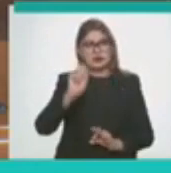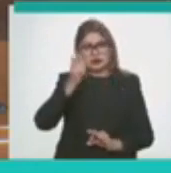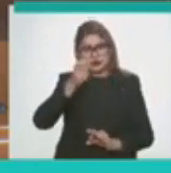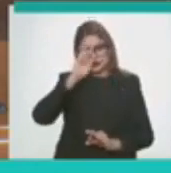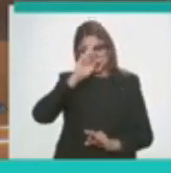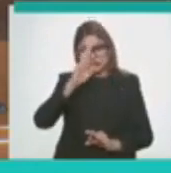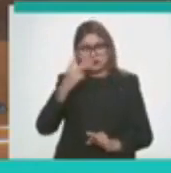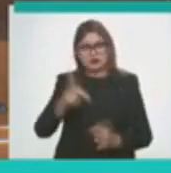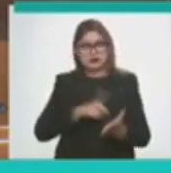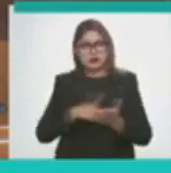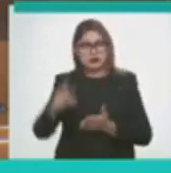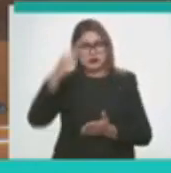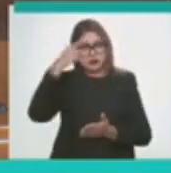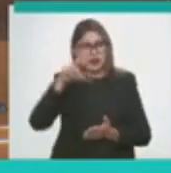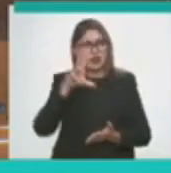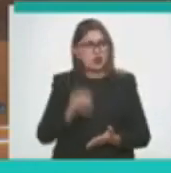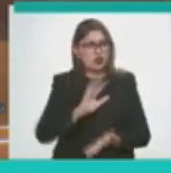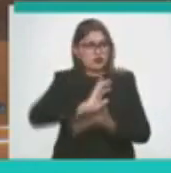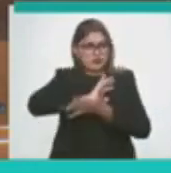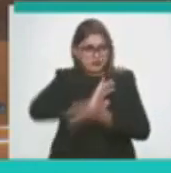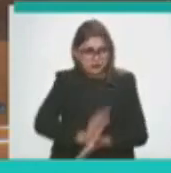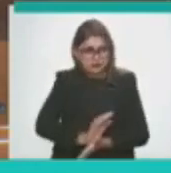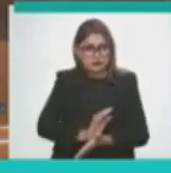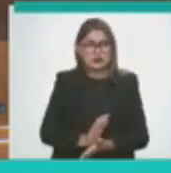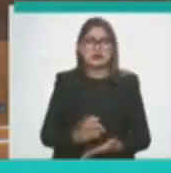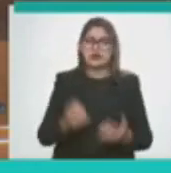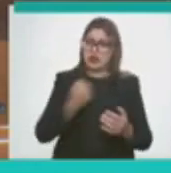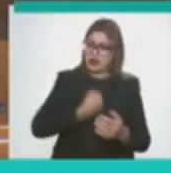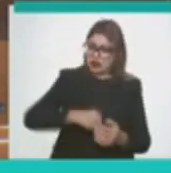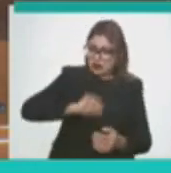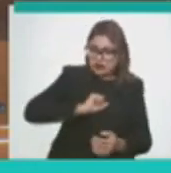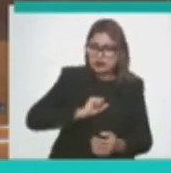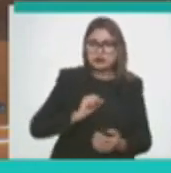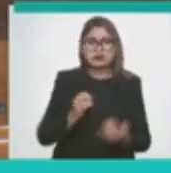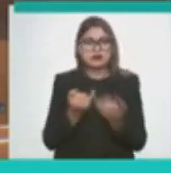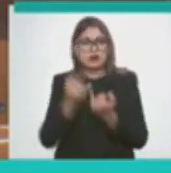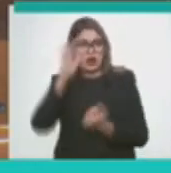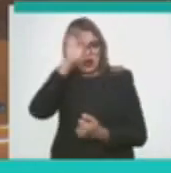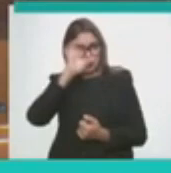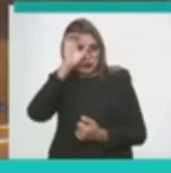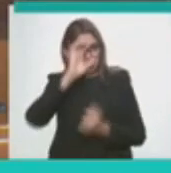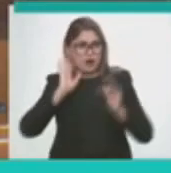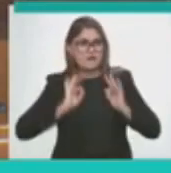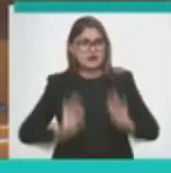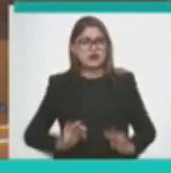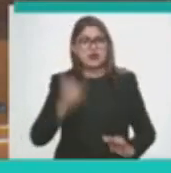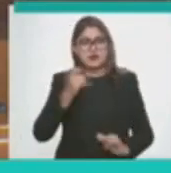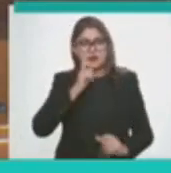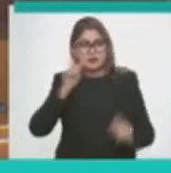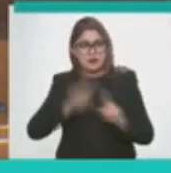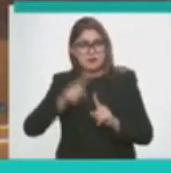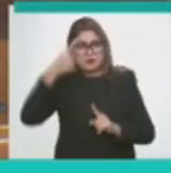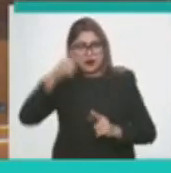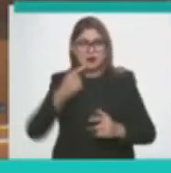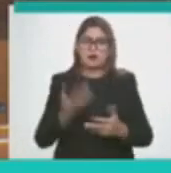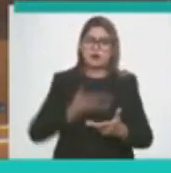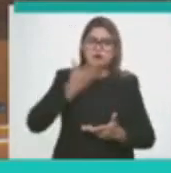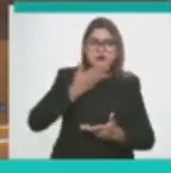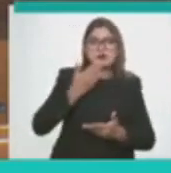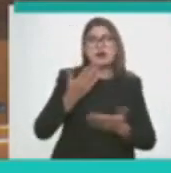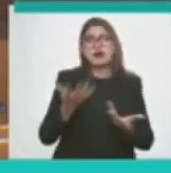ejercicio del derecho a la no discriminación a la salud a la cultura física y a la práctica del deporte